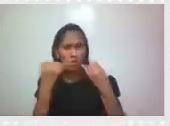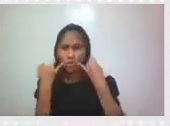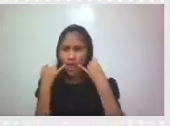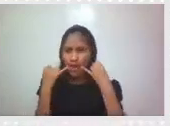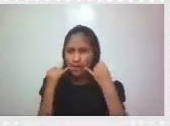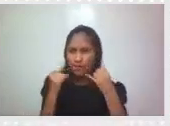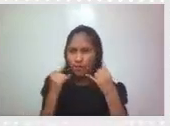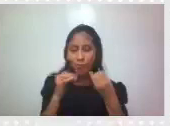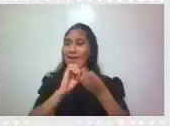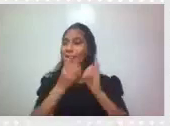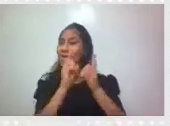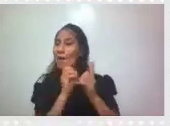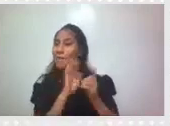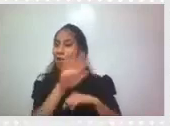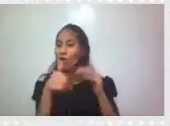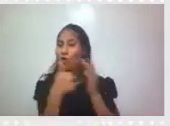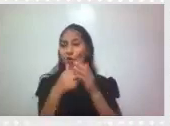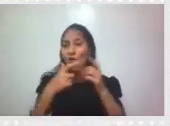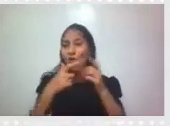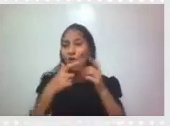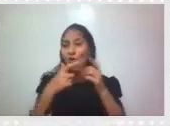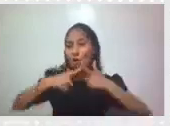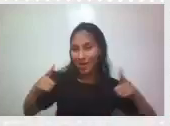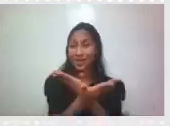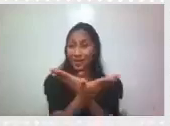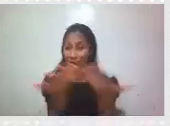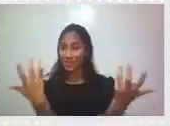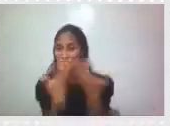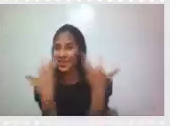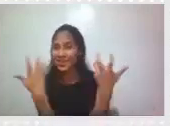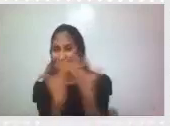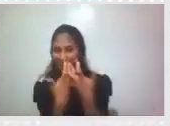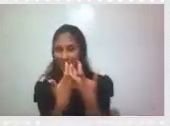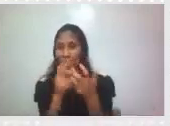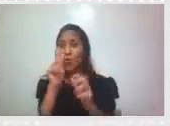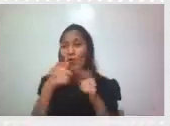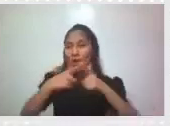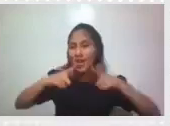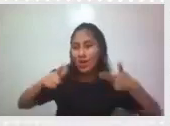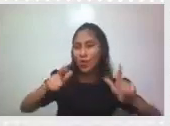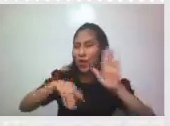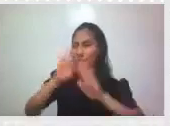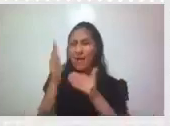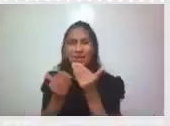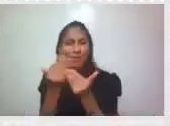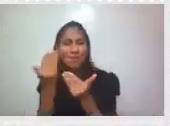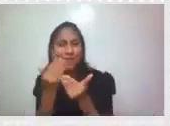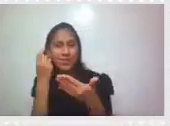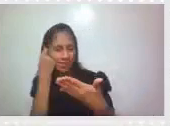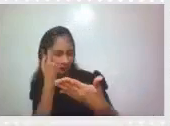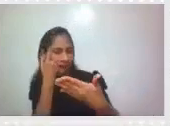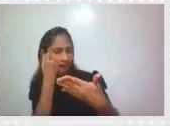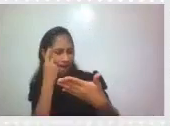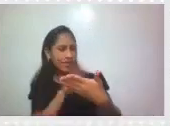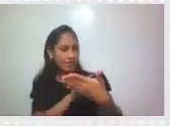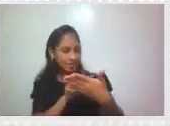una revisión de las imágenes con las que estamos llegando, acorde a las distintas realidades, pasa